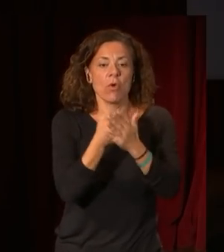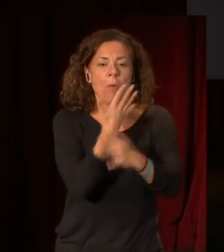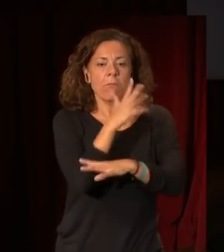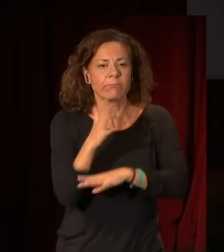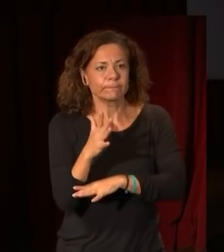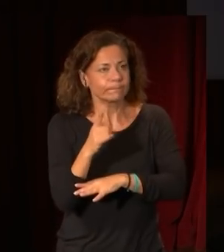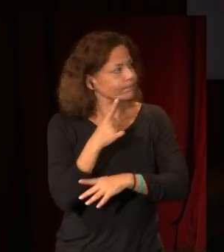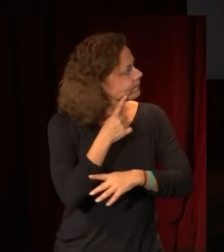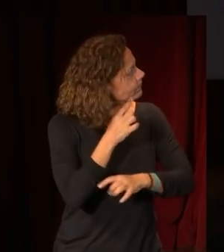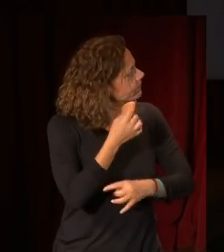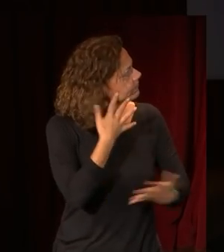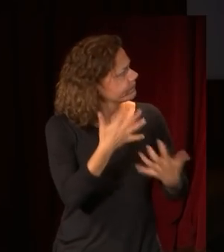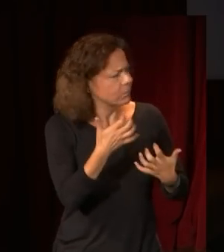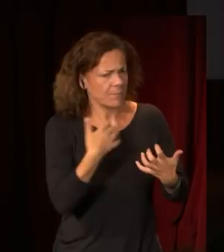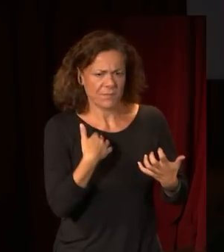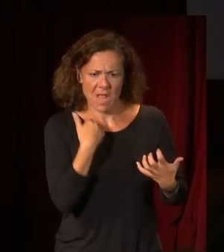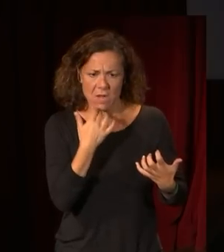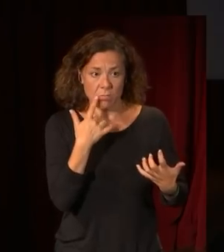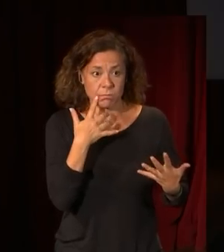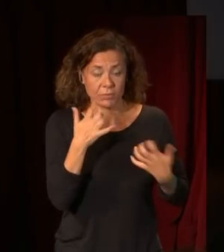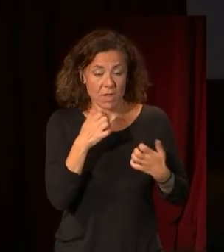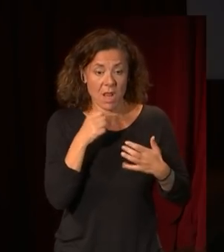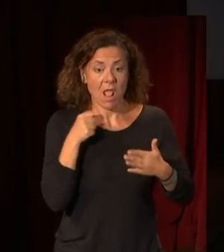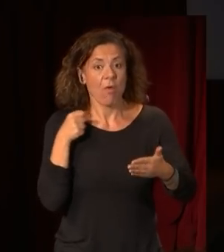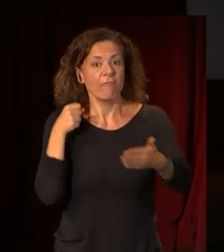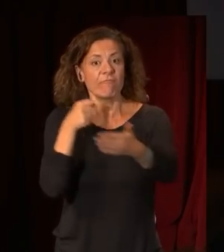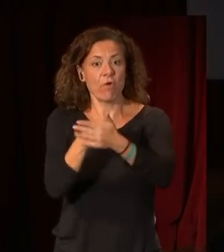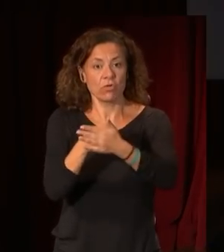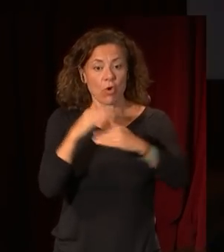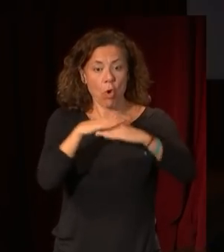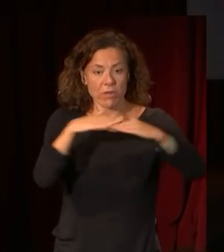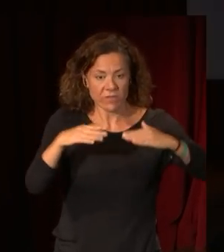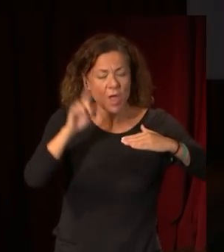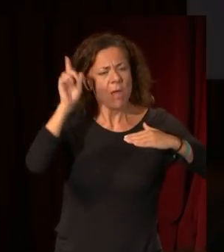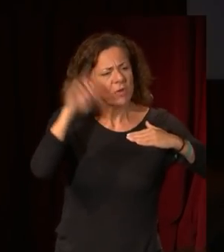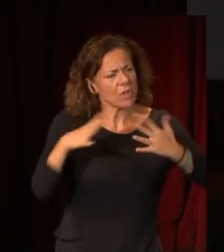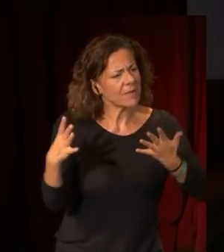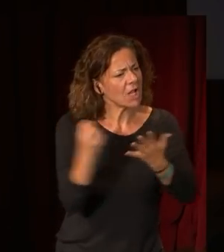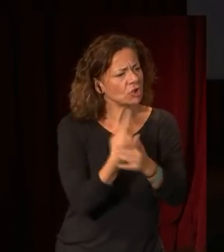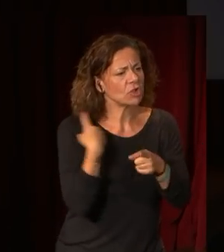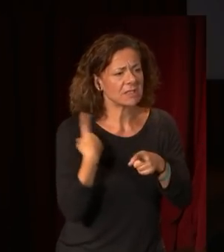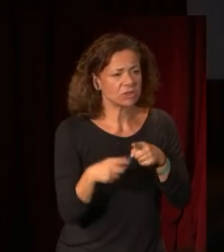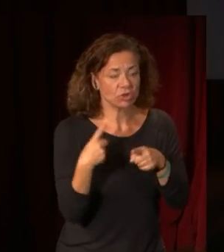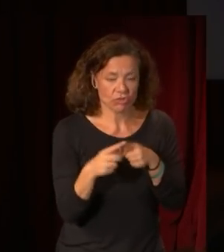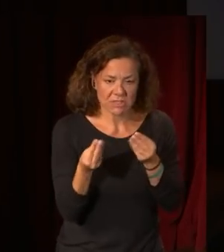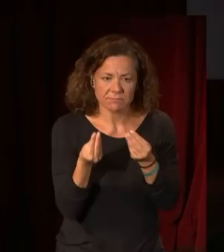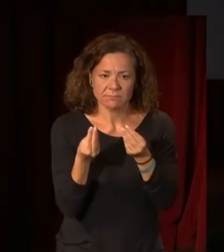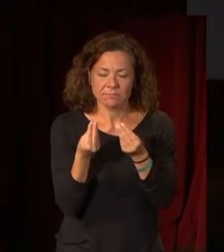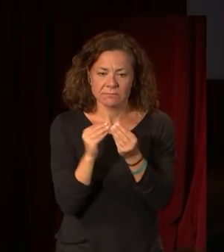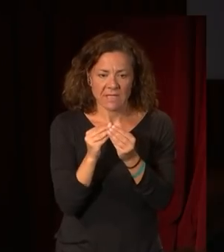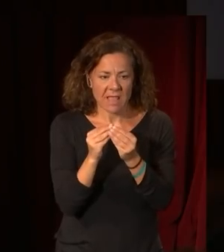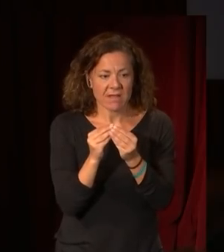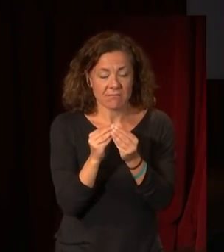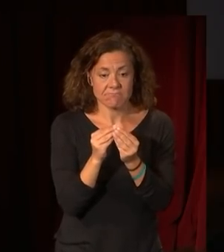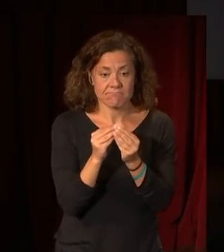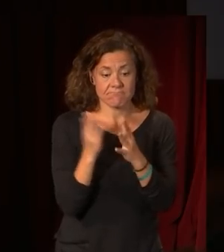sorprendente un paisaje sorprendente en el horizonte pero también en todos los elementos que constituyen el plano